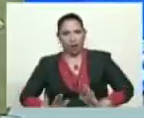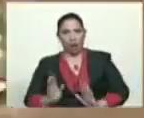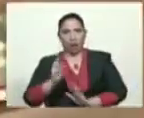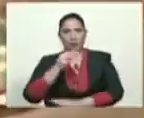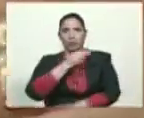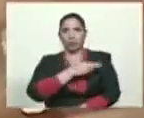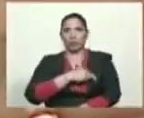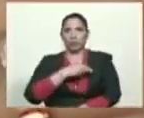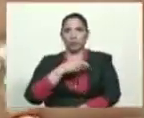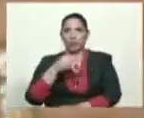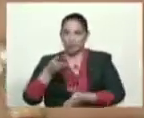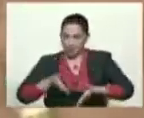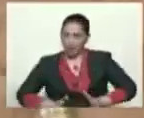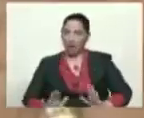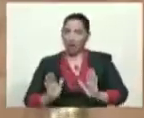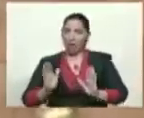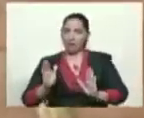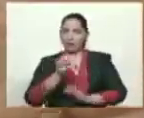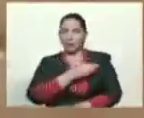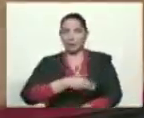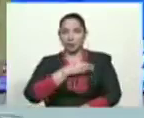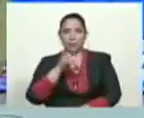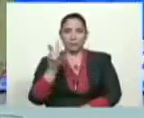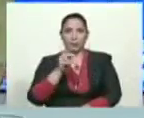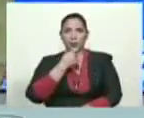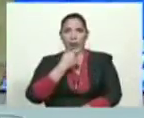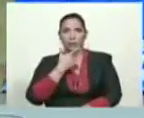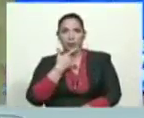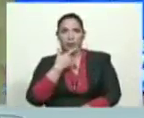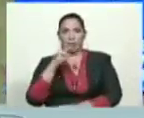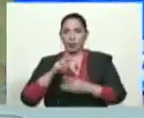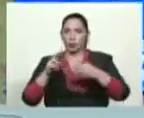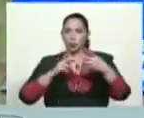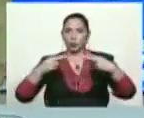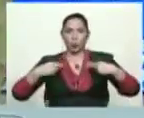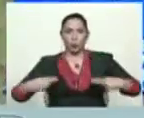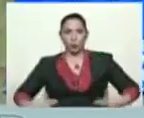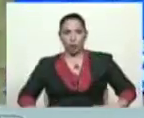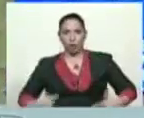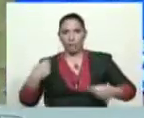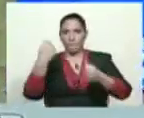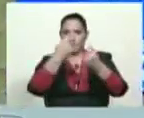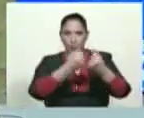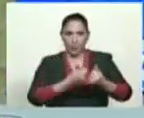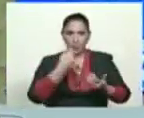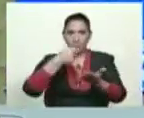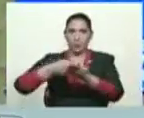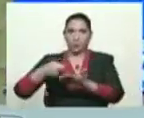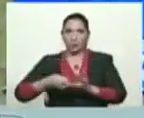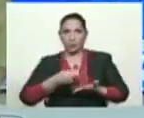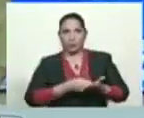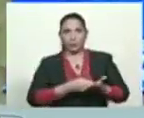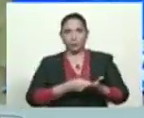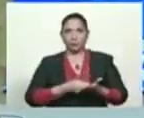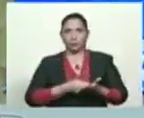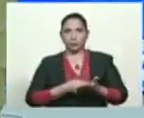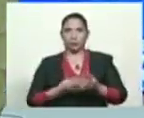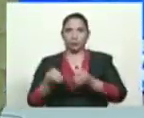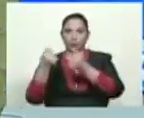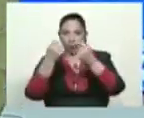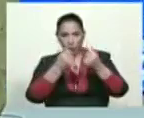venezuela bella con recursos humanos con recursos financieros con recursos